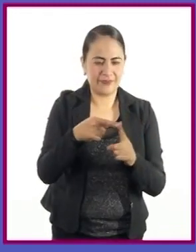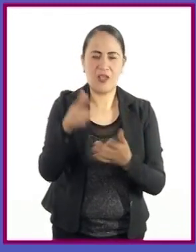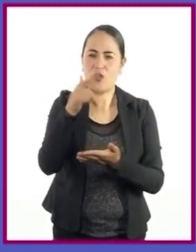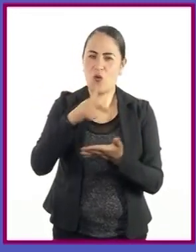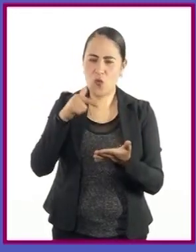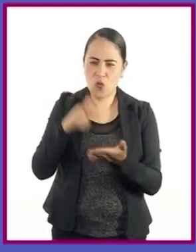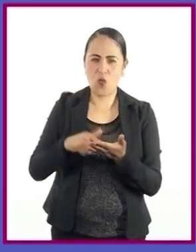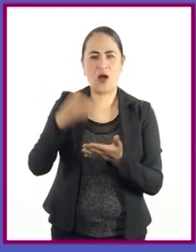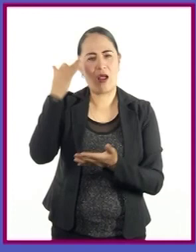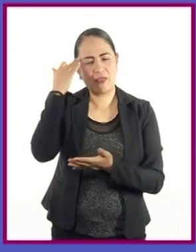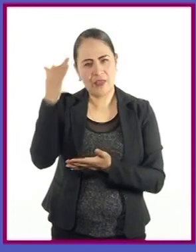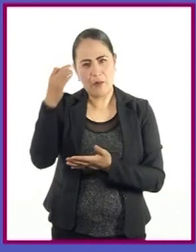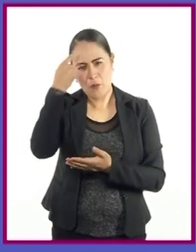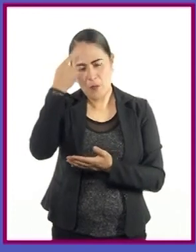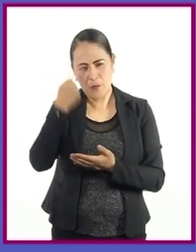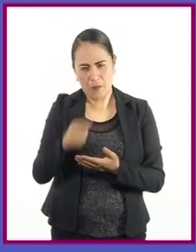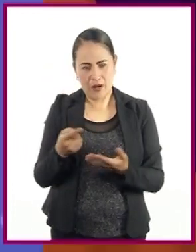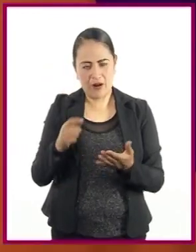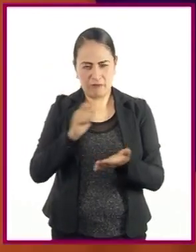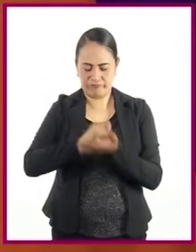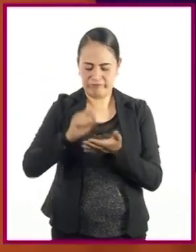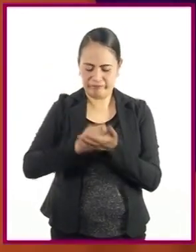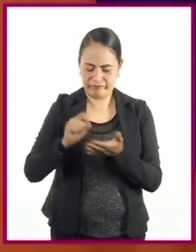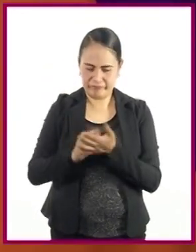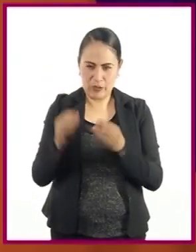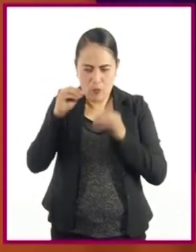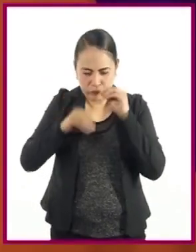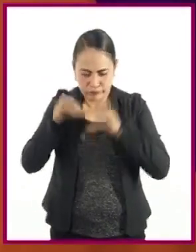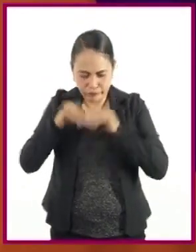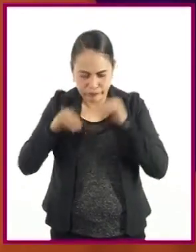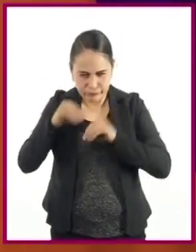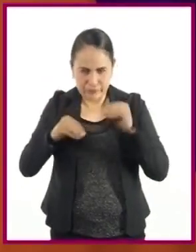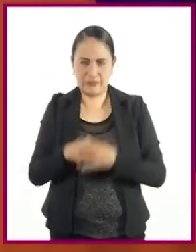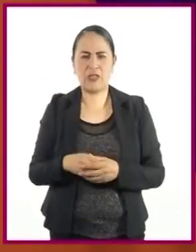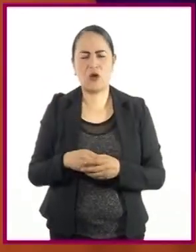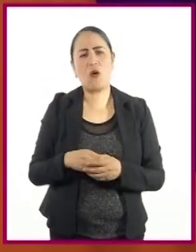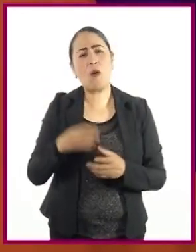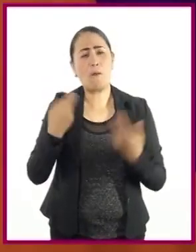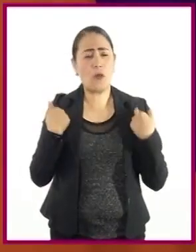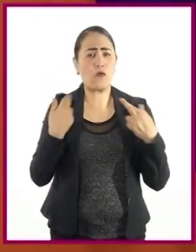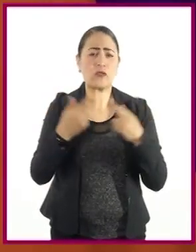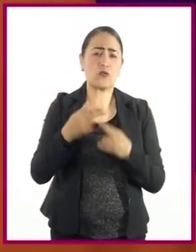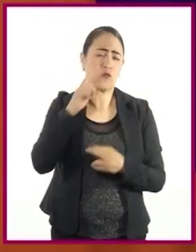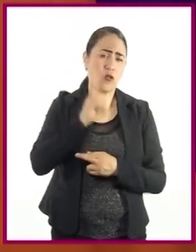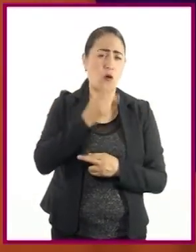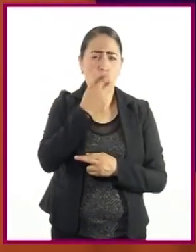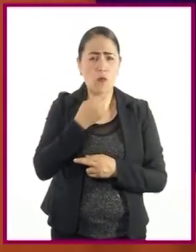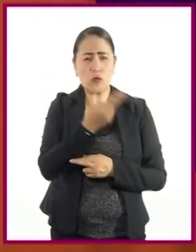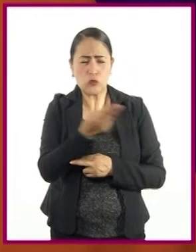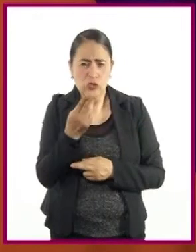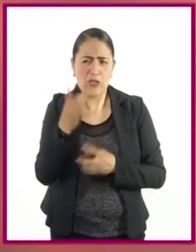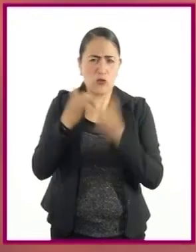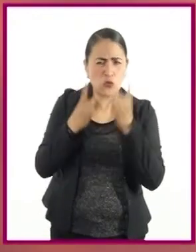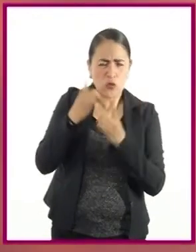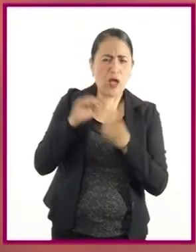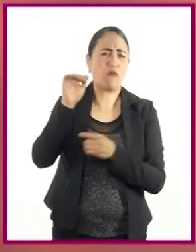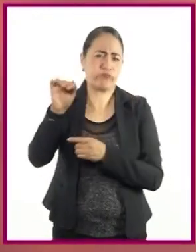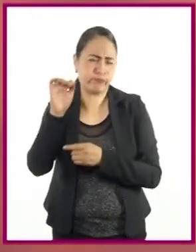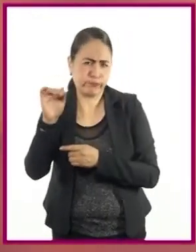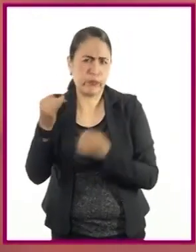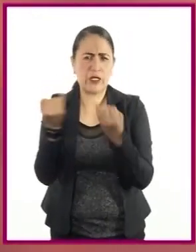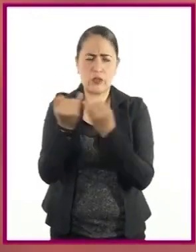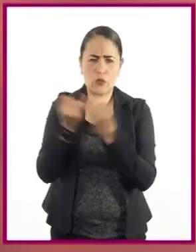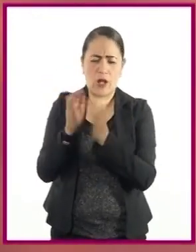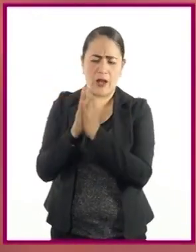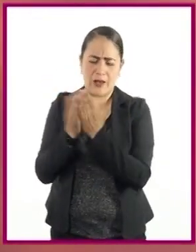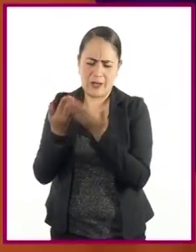tiempos para la adaptación. Les recuerdo comentar todas las dudas con su profesor o profesora, así como buscar en su libro de texto